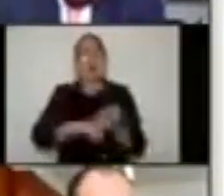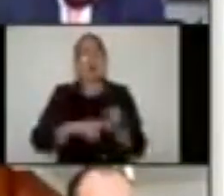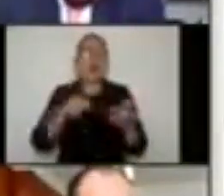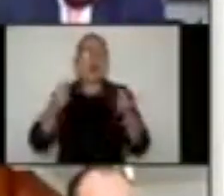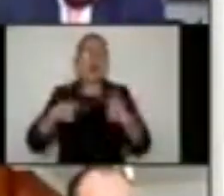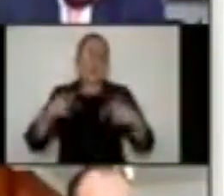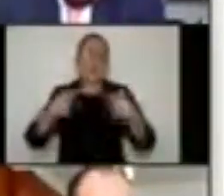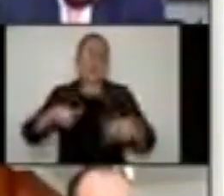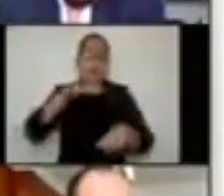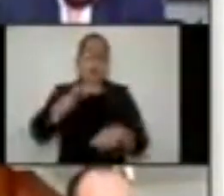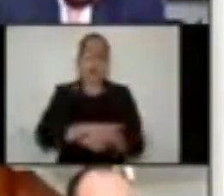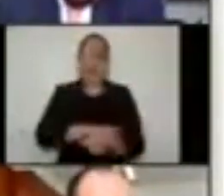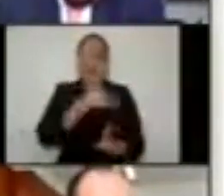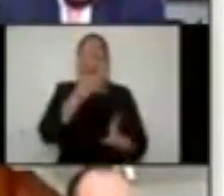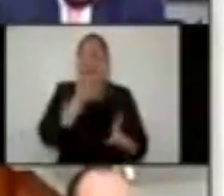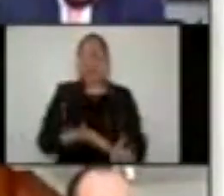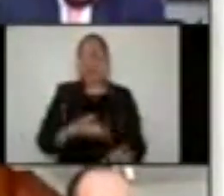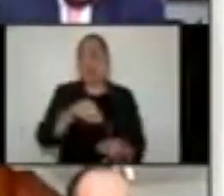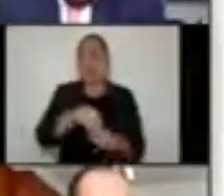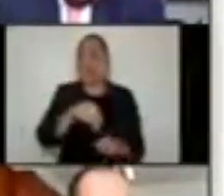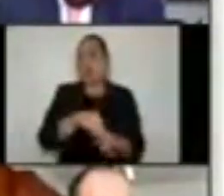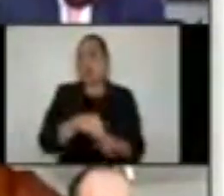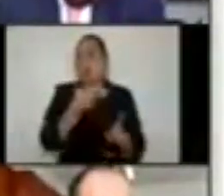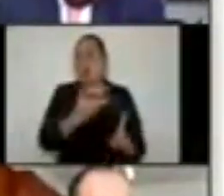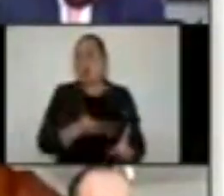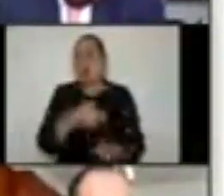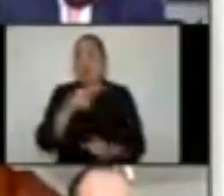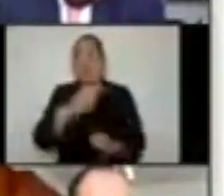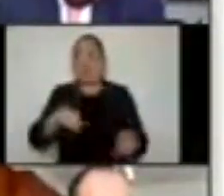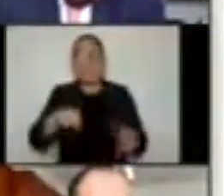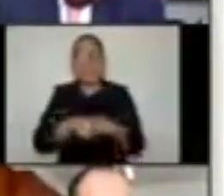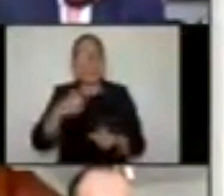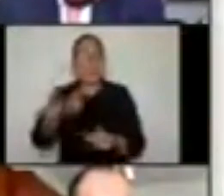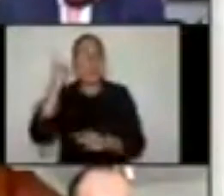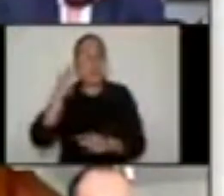Si esta publicación lo hubiera hecho este director en la red